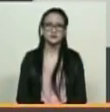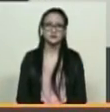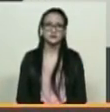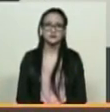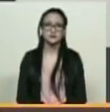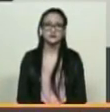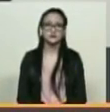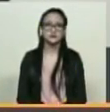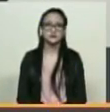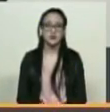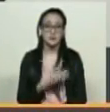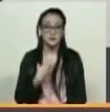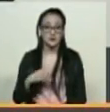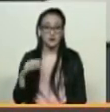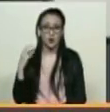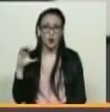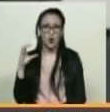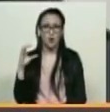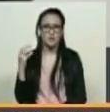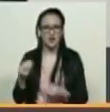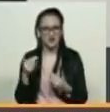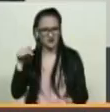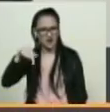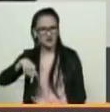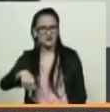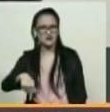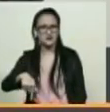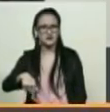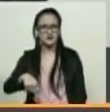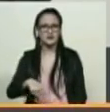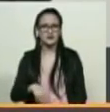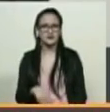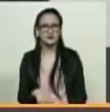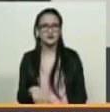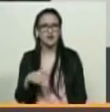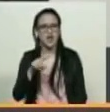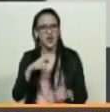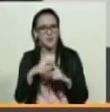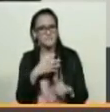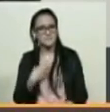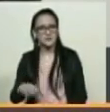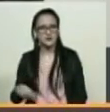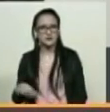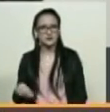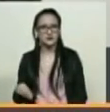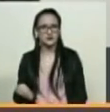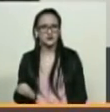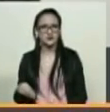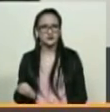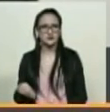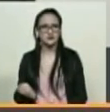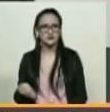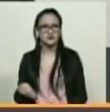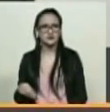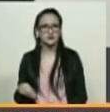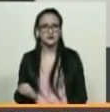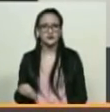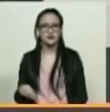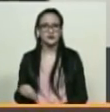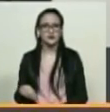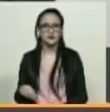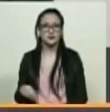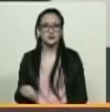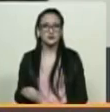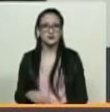O Santo, ¿qué va a hacer Santo aquí? Si Santo es un futuro expresidente en días, es un jarrón chino, es un candidato a jarrón chino en